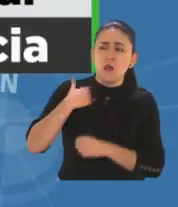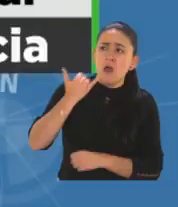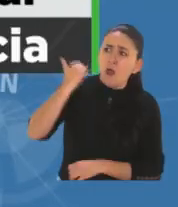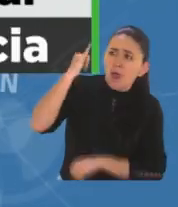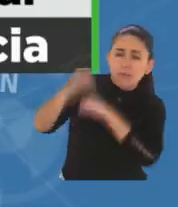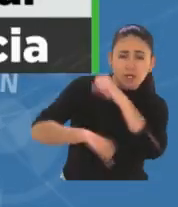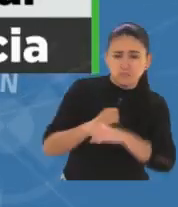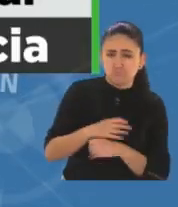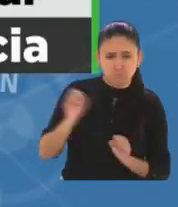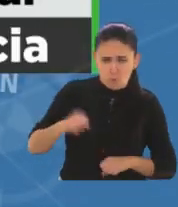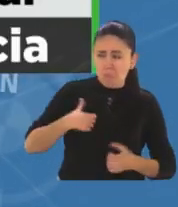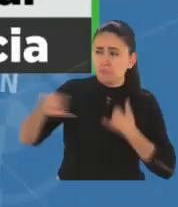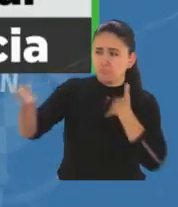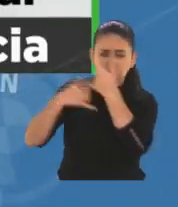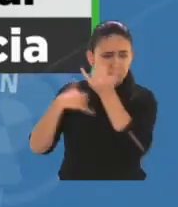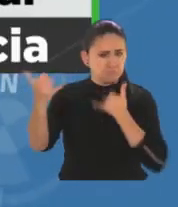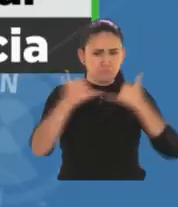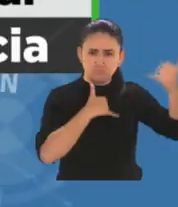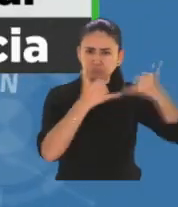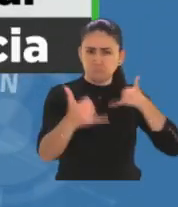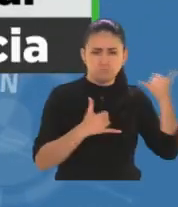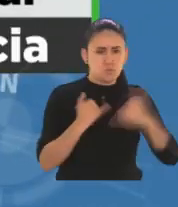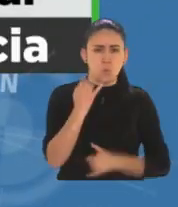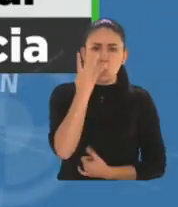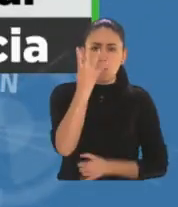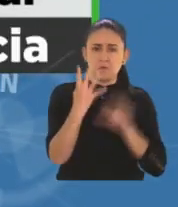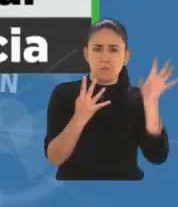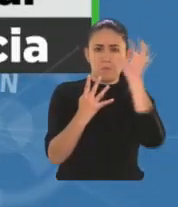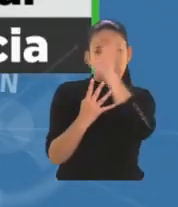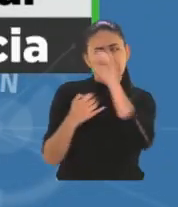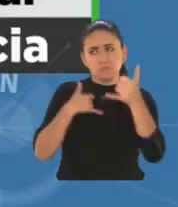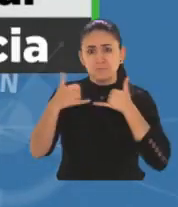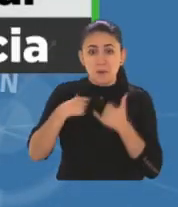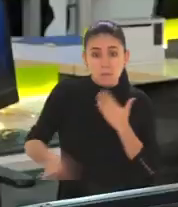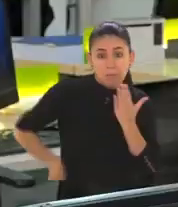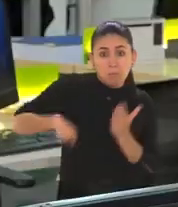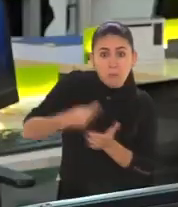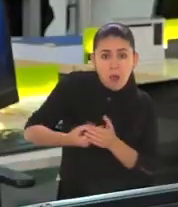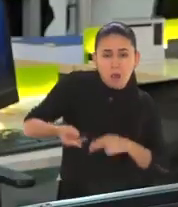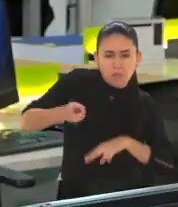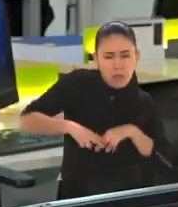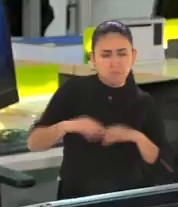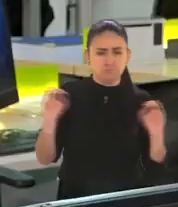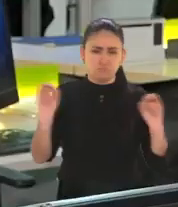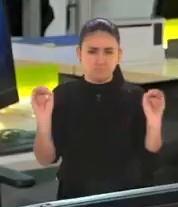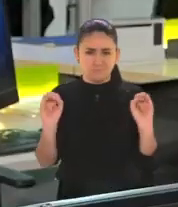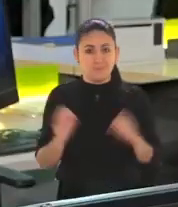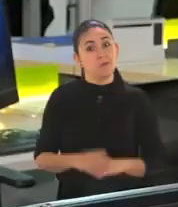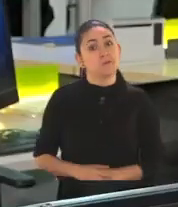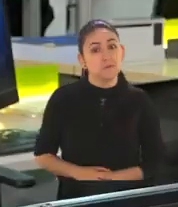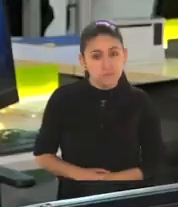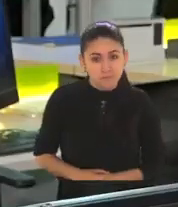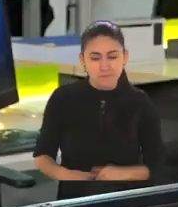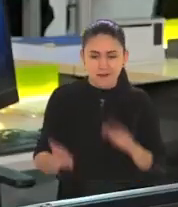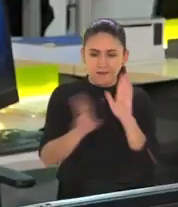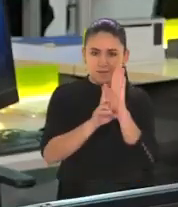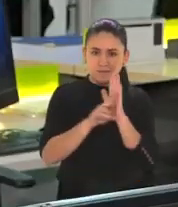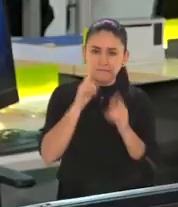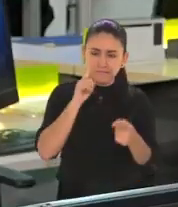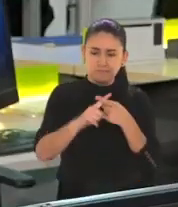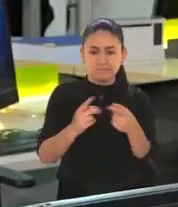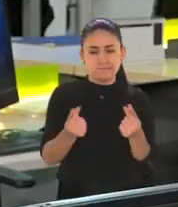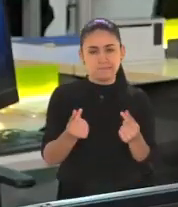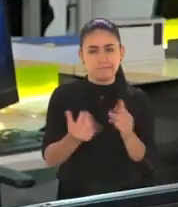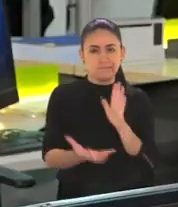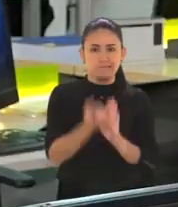llamadas entre líneas telefónicas de los cuatro países sin tener que pagar cargos adicionales estas son medidas para la reactivación económica